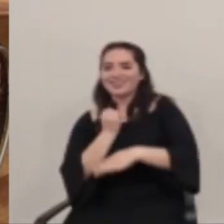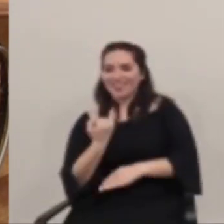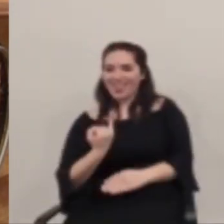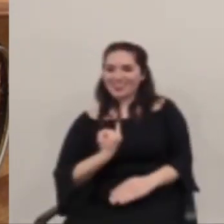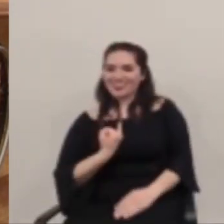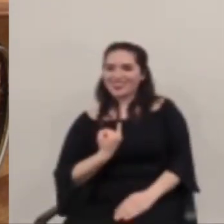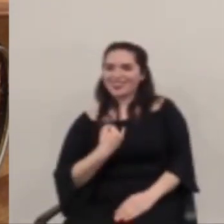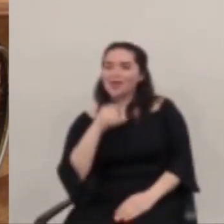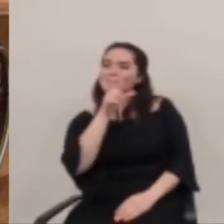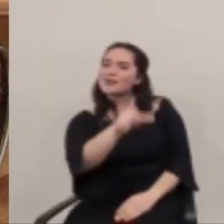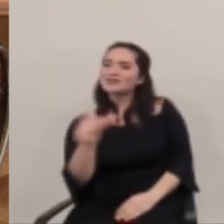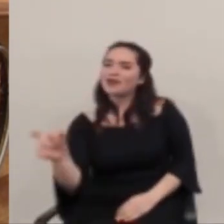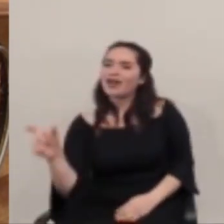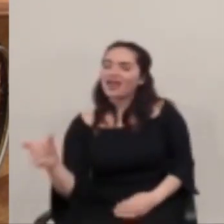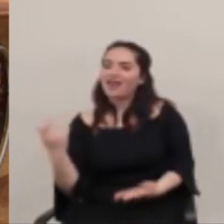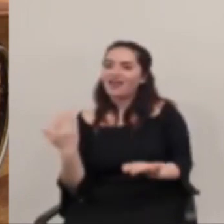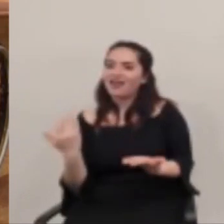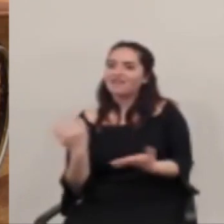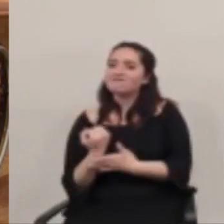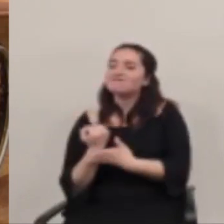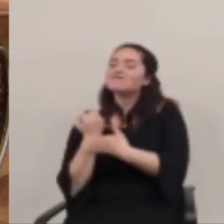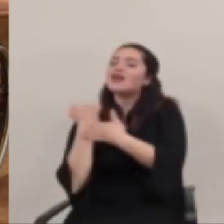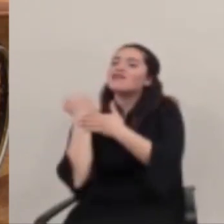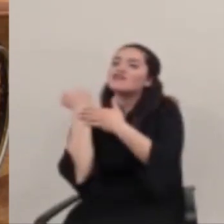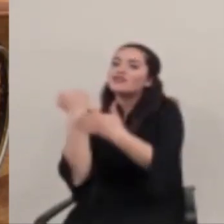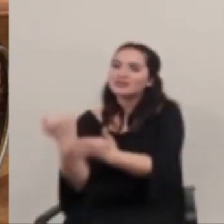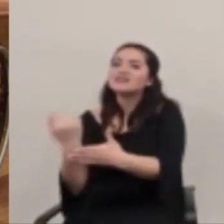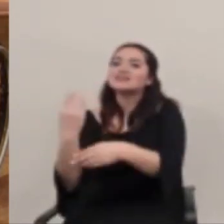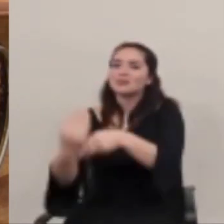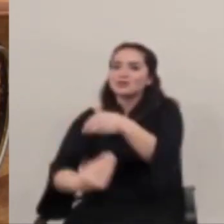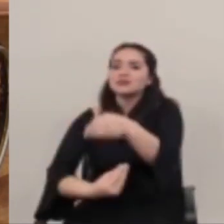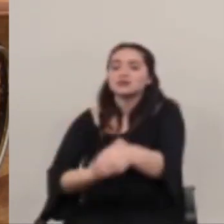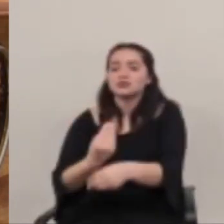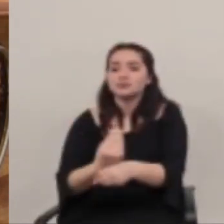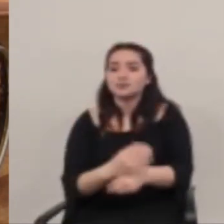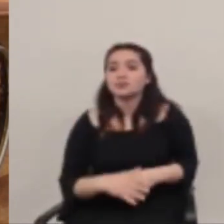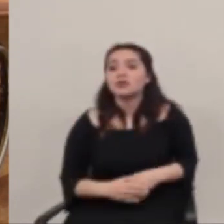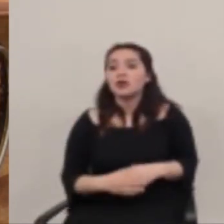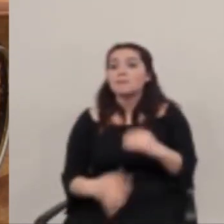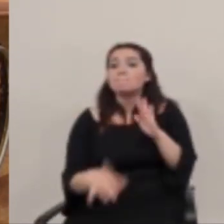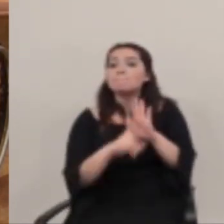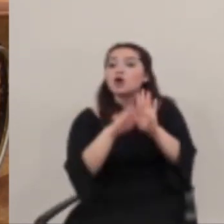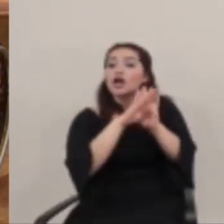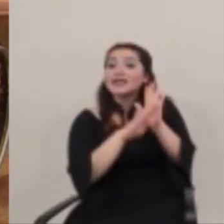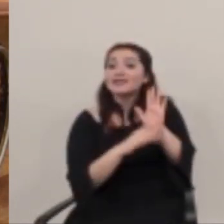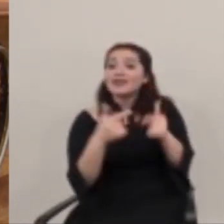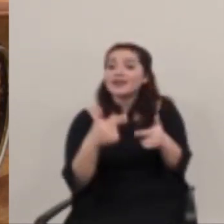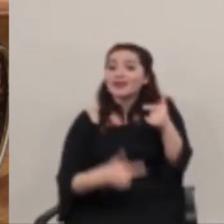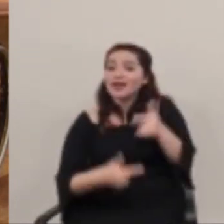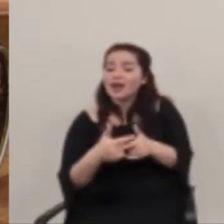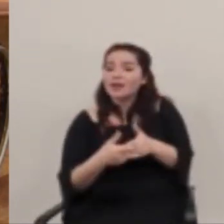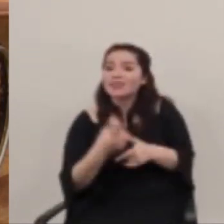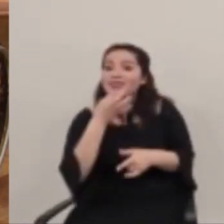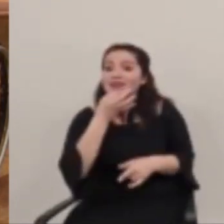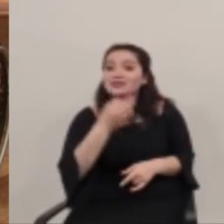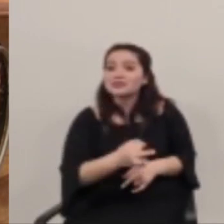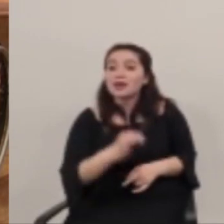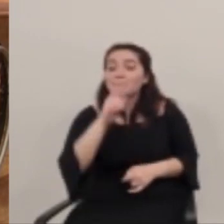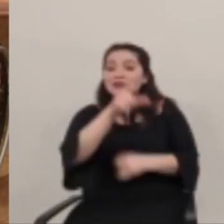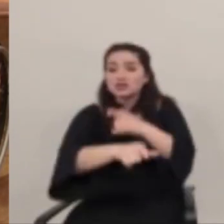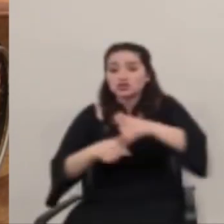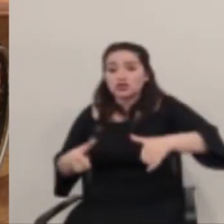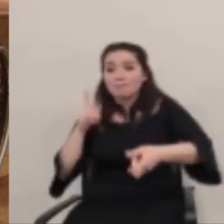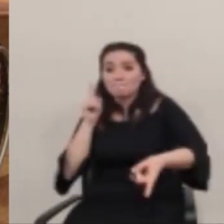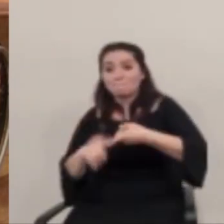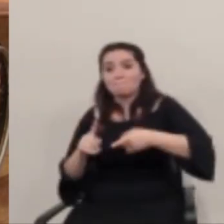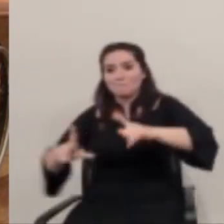favorece que hayan este tipo de procesos. La política dice, sin ir más lejos, menciona la participación protagónica de las personas con